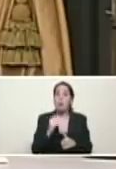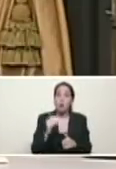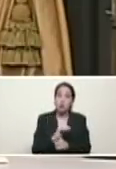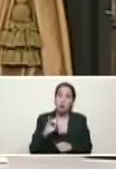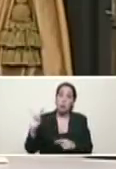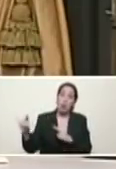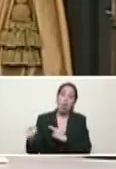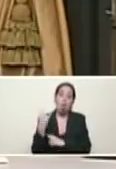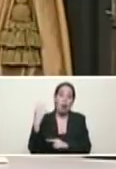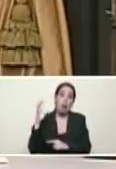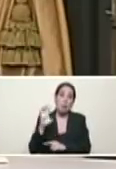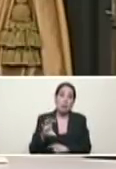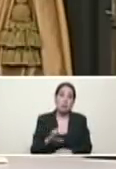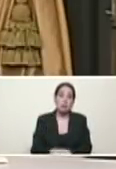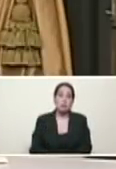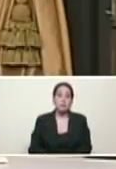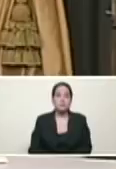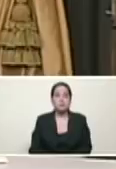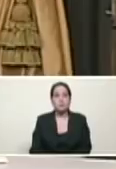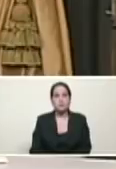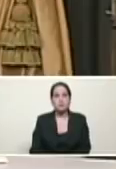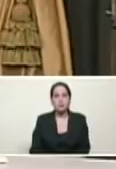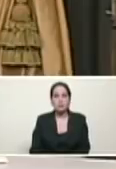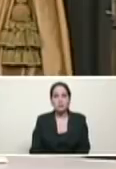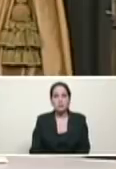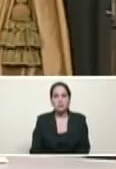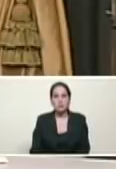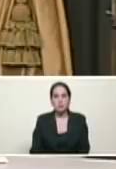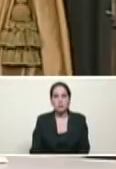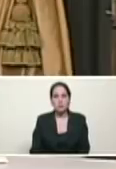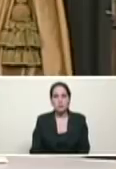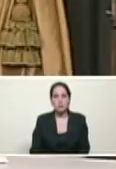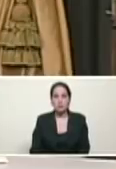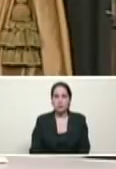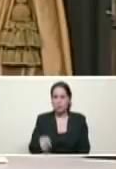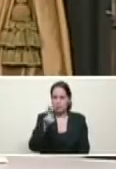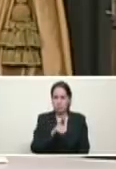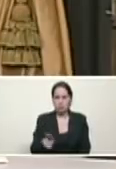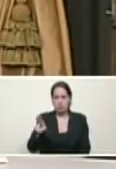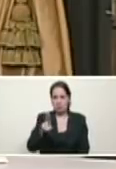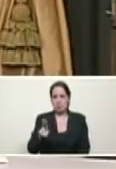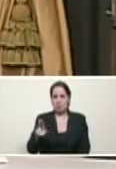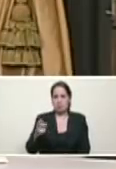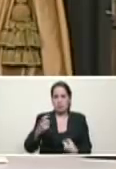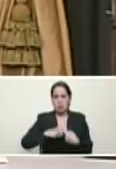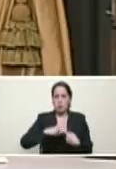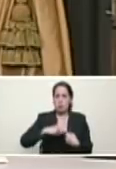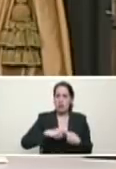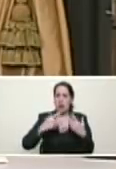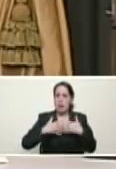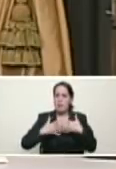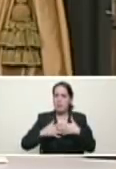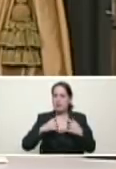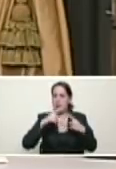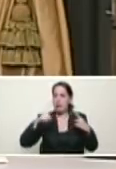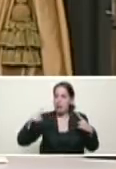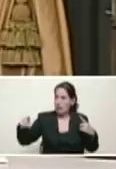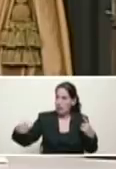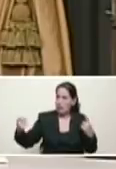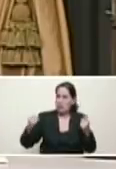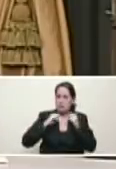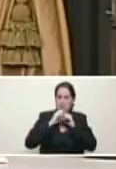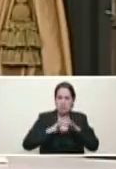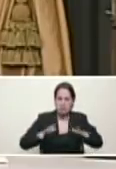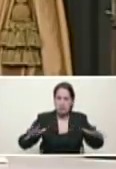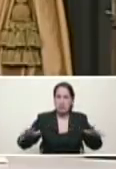vendepatria, traidores al país, utilizar su cargo dentro de Corpoelec para infectar de